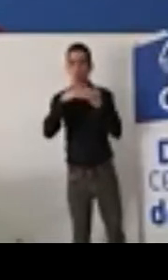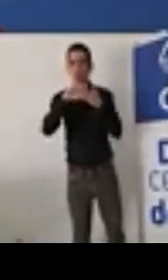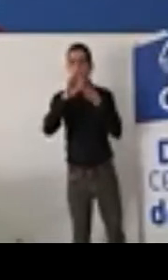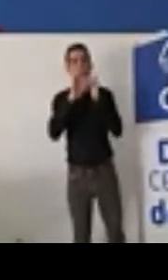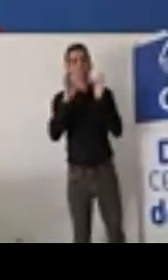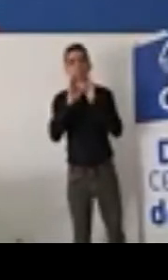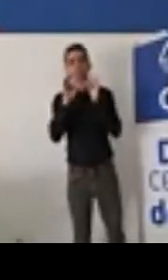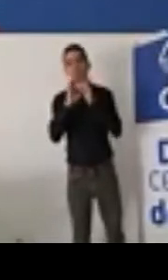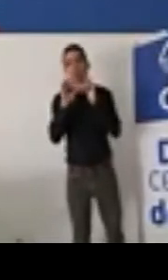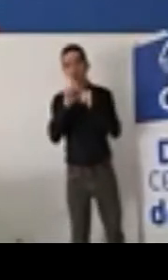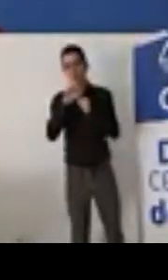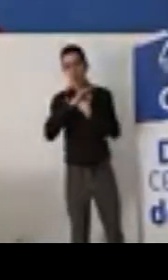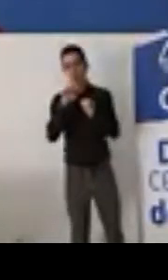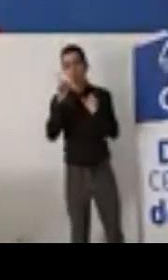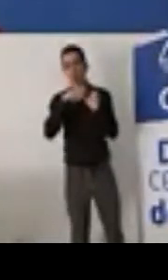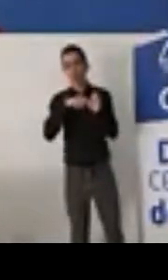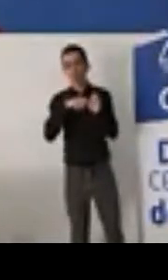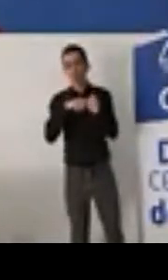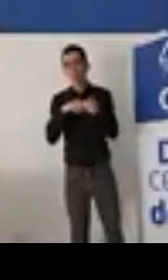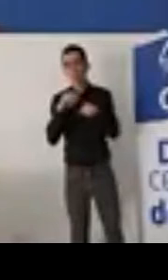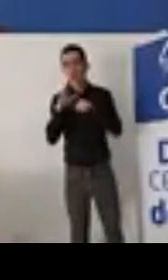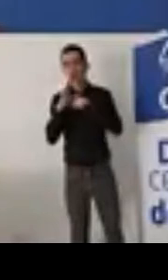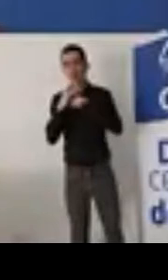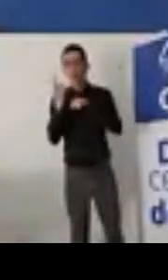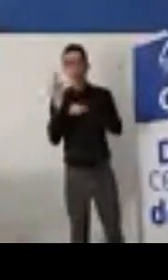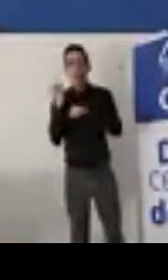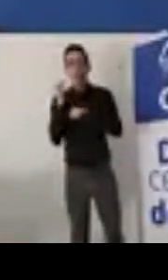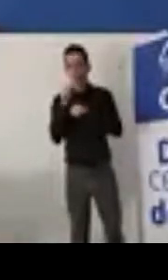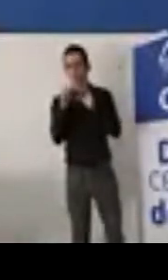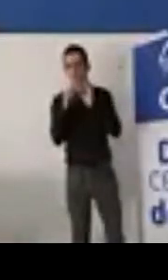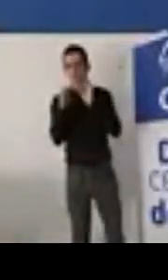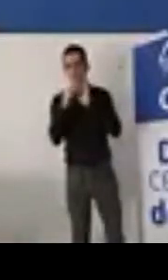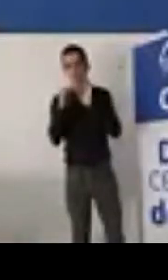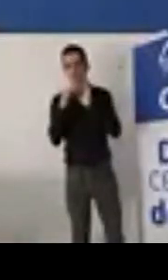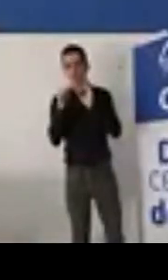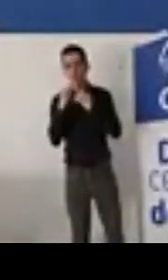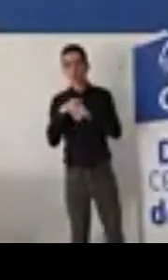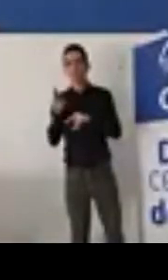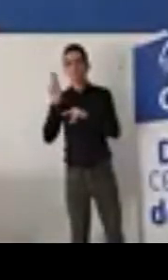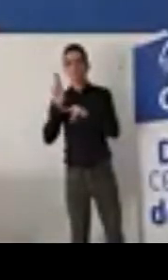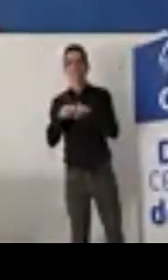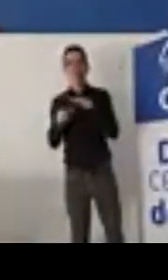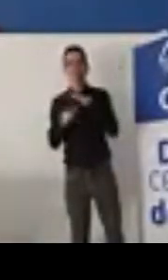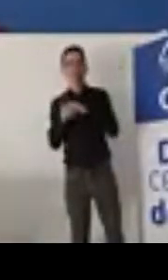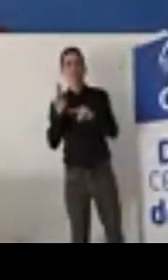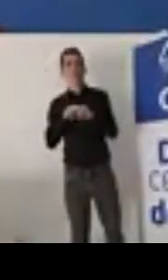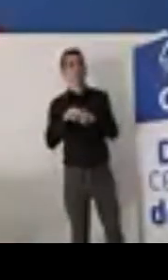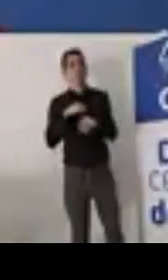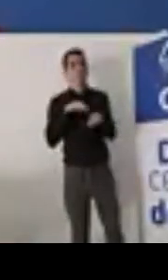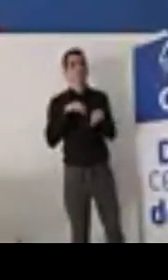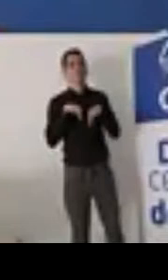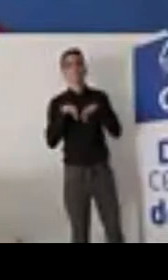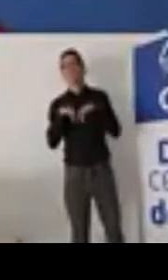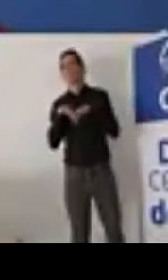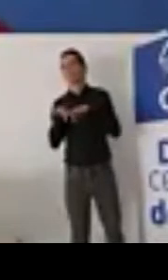comentaste, desde el escritorio no se puede hacer este trabajo, desde una sola visualización tampoco se puede realizar el trabajo de una